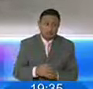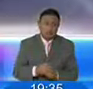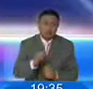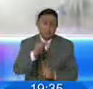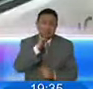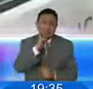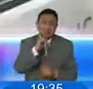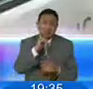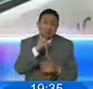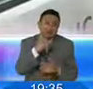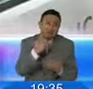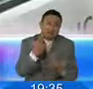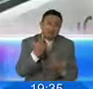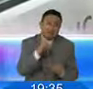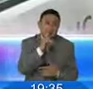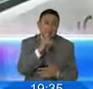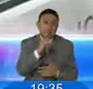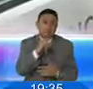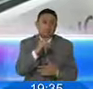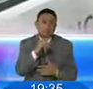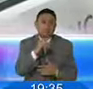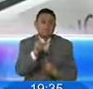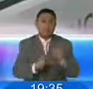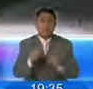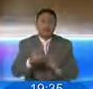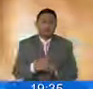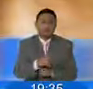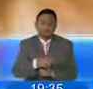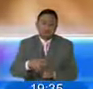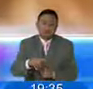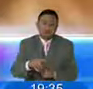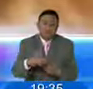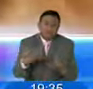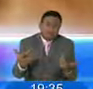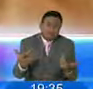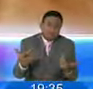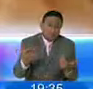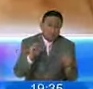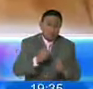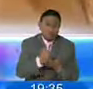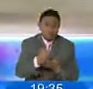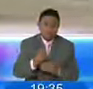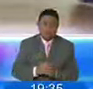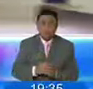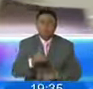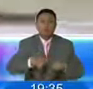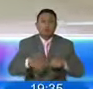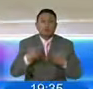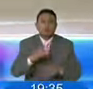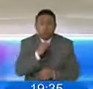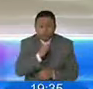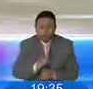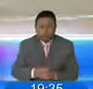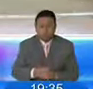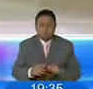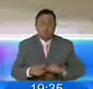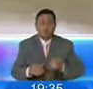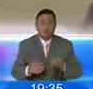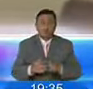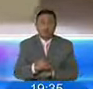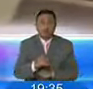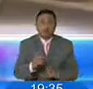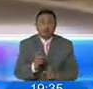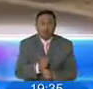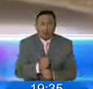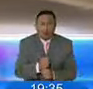que les pueda ayudar y les rescaten de la calle. Hay algunos que sufren por la edad, otros a quienes ya se les ve los